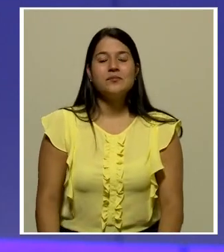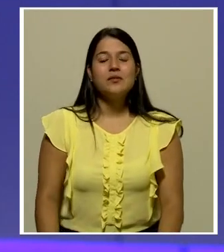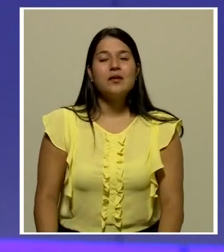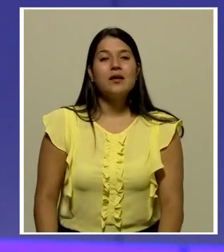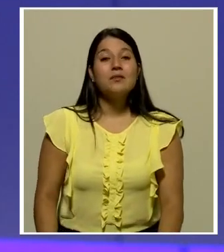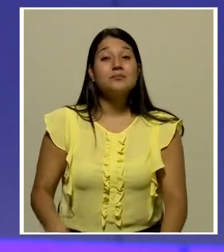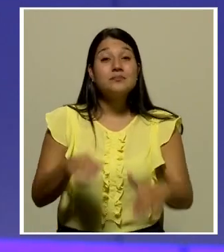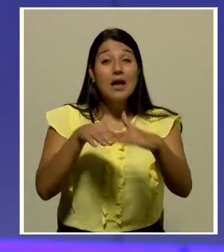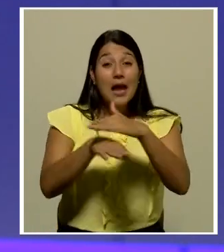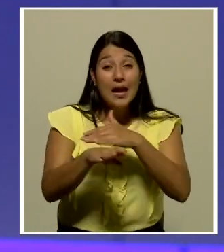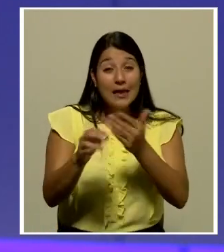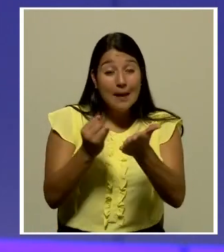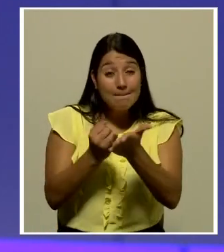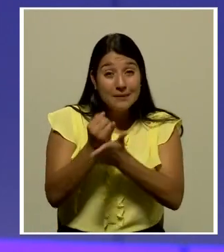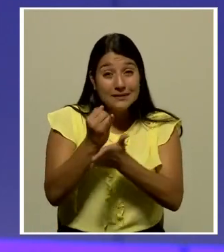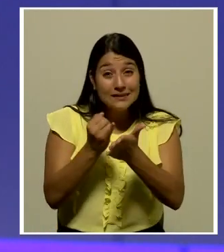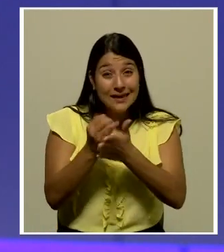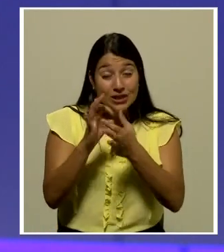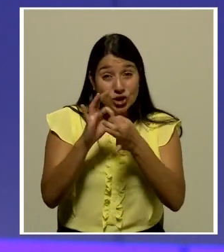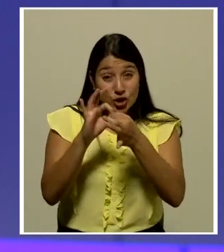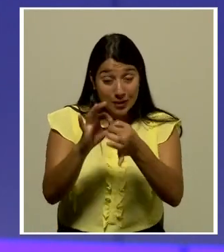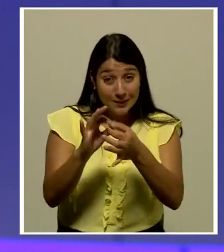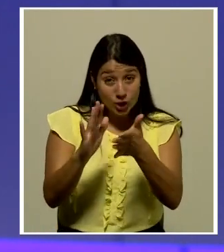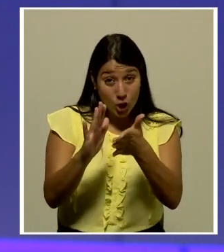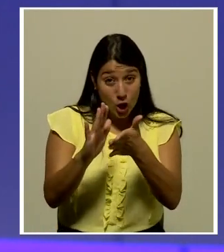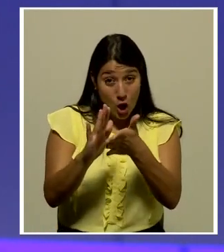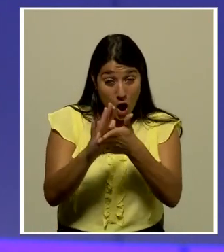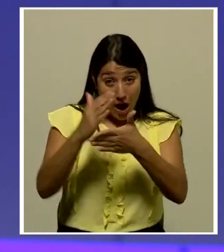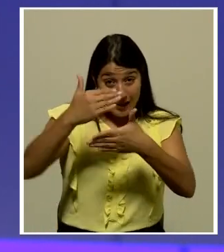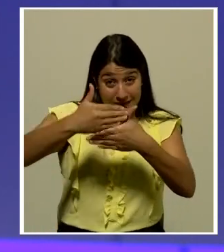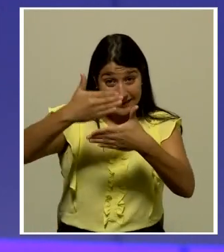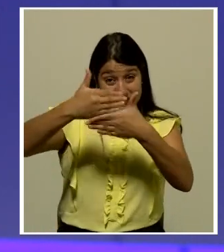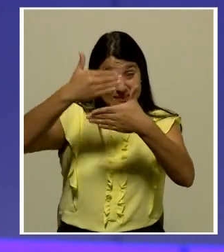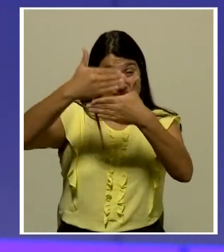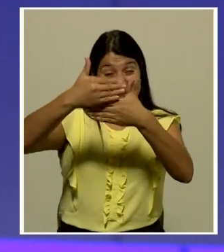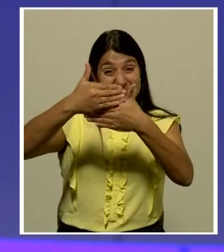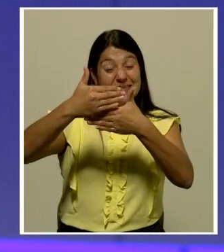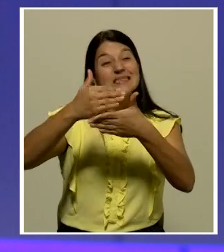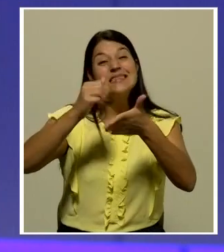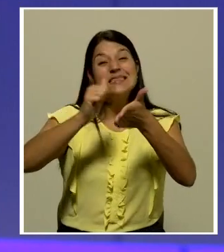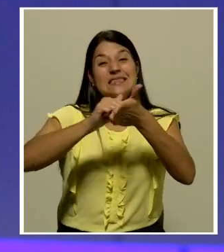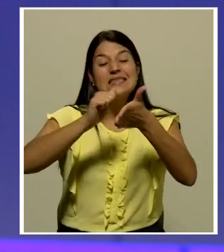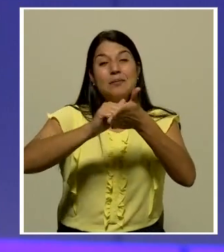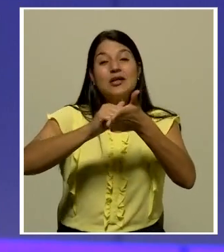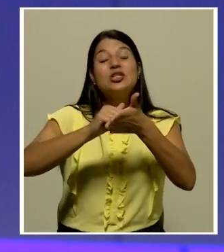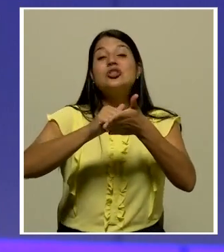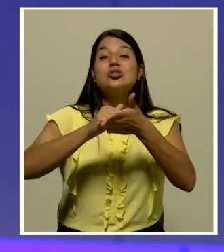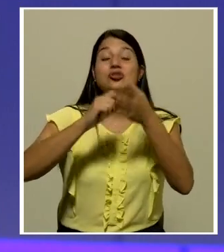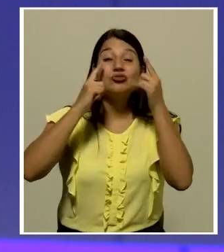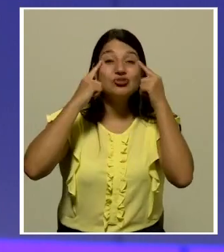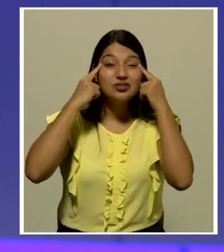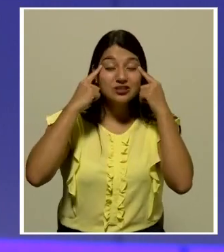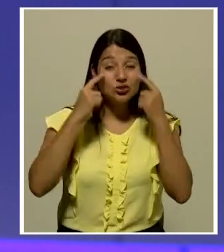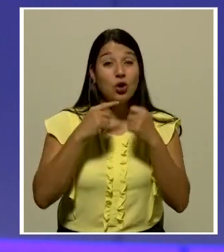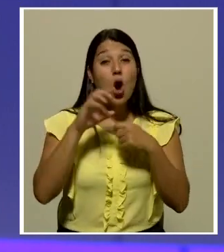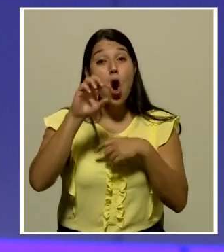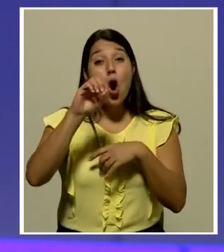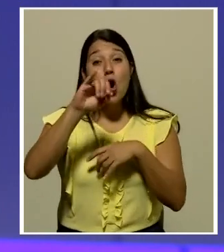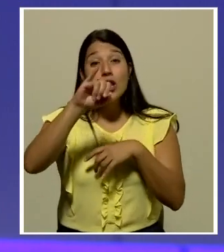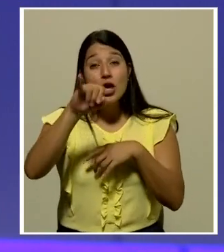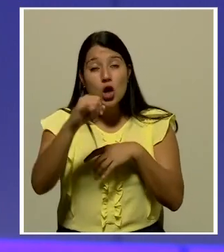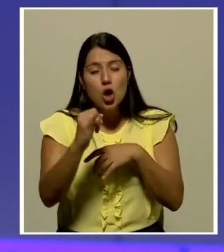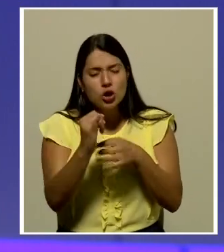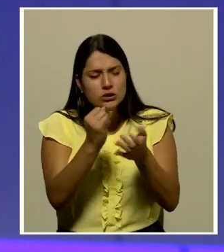Durante la investigación del cementazo, el OIJ elaboró un análisis de comunicaciones, que eran